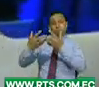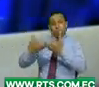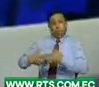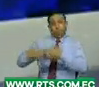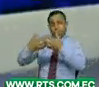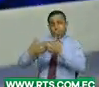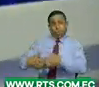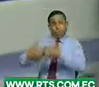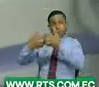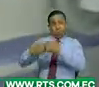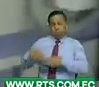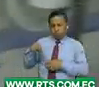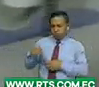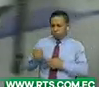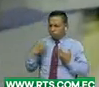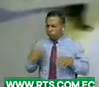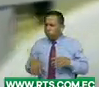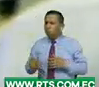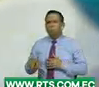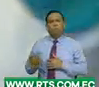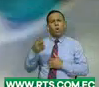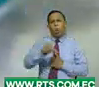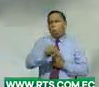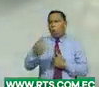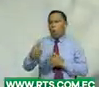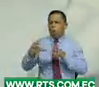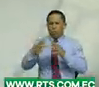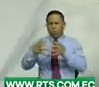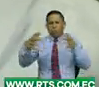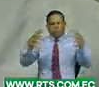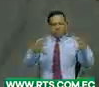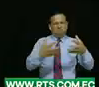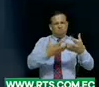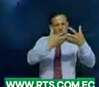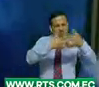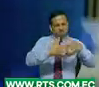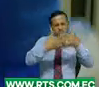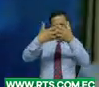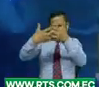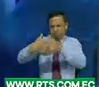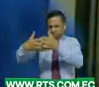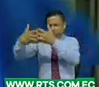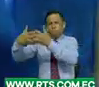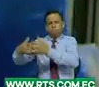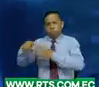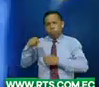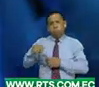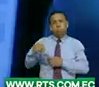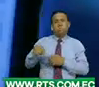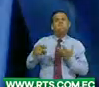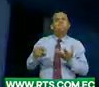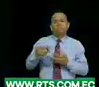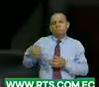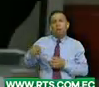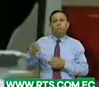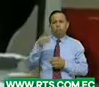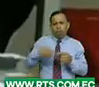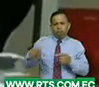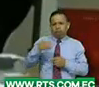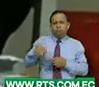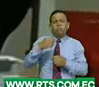1803 termociclador as parecen imparables en las instalaciones del insp y trabajan 24 horas